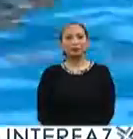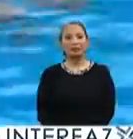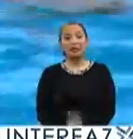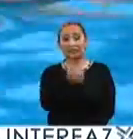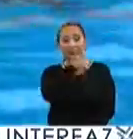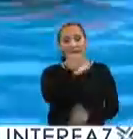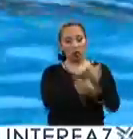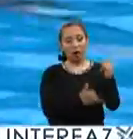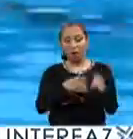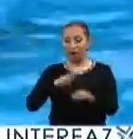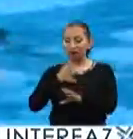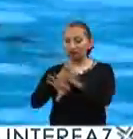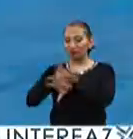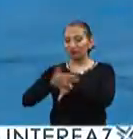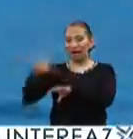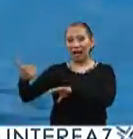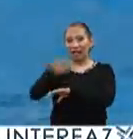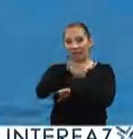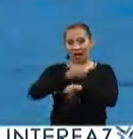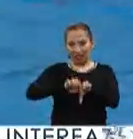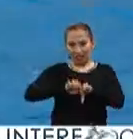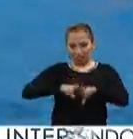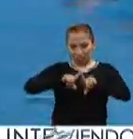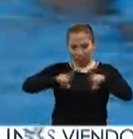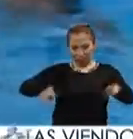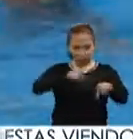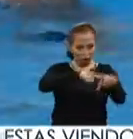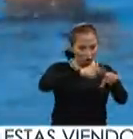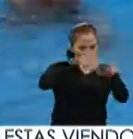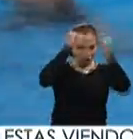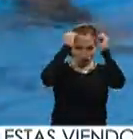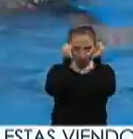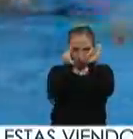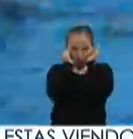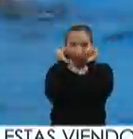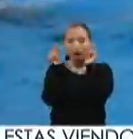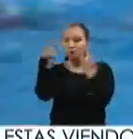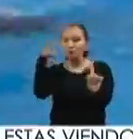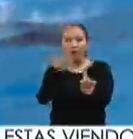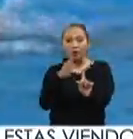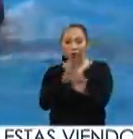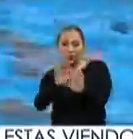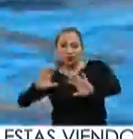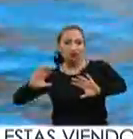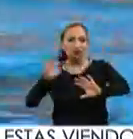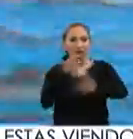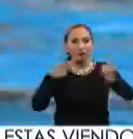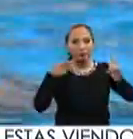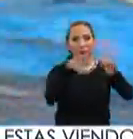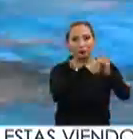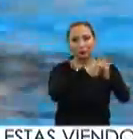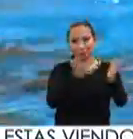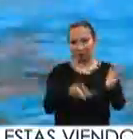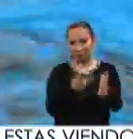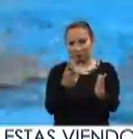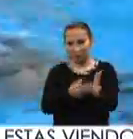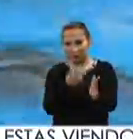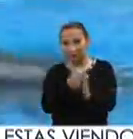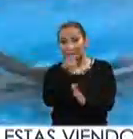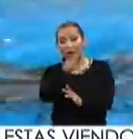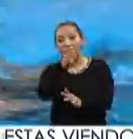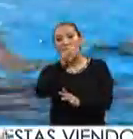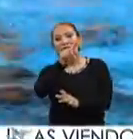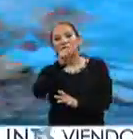6 jugadores más un portero por cada equipo, diferenciados por el color del gorro que portan. El objetivo, anotar la mayor cantidad de goles posibles. Es